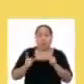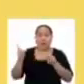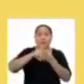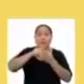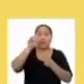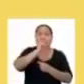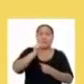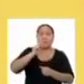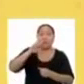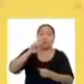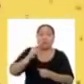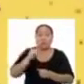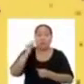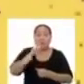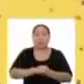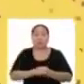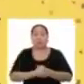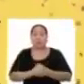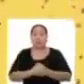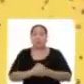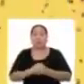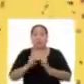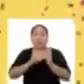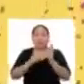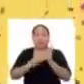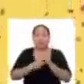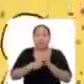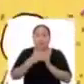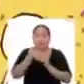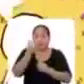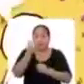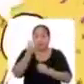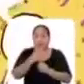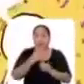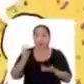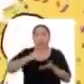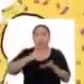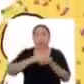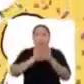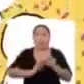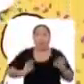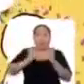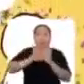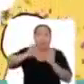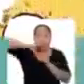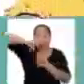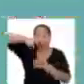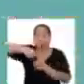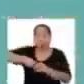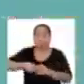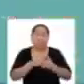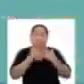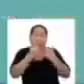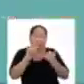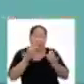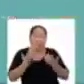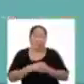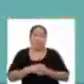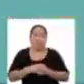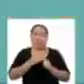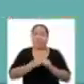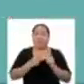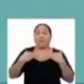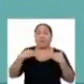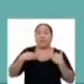se convirtió en una de las economías más importantes del mundo. Y bueno, somos lo máximo. Ah, pero tuvieron una